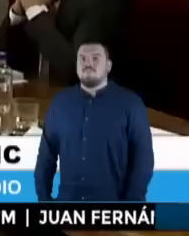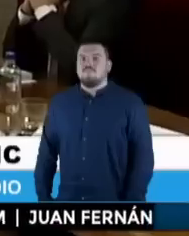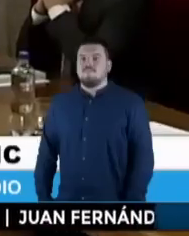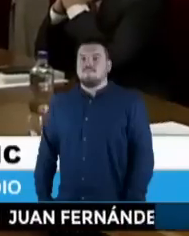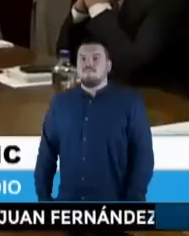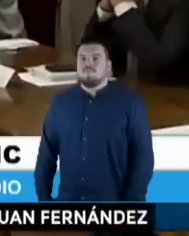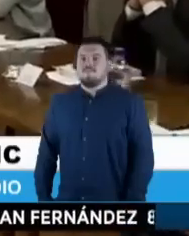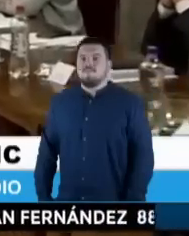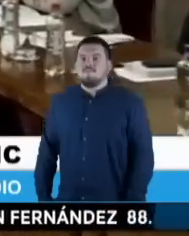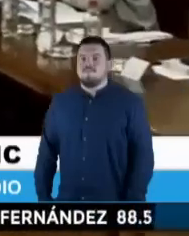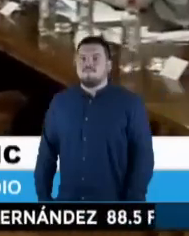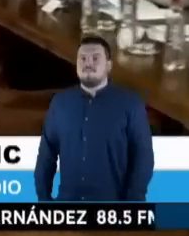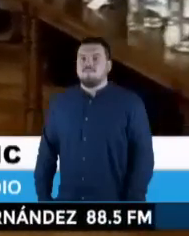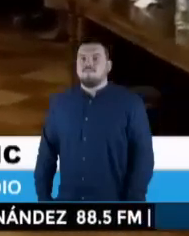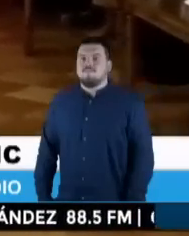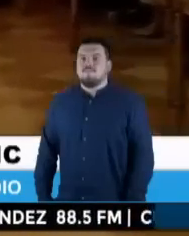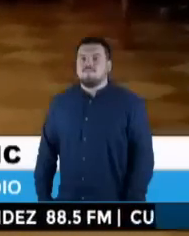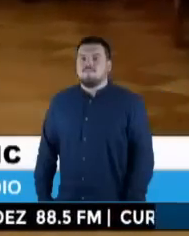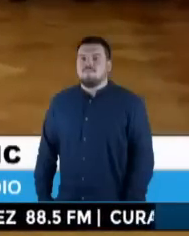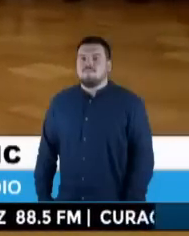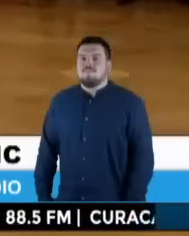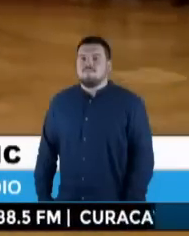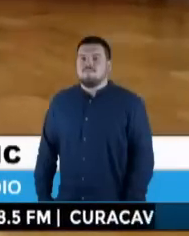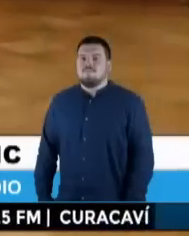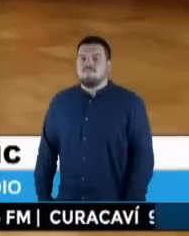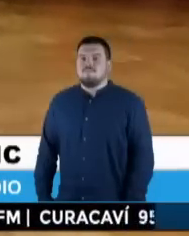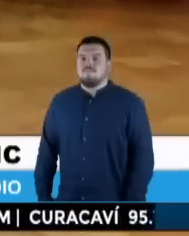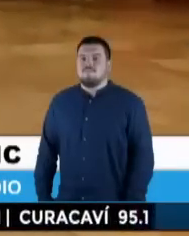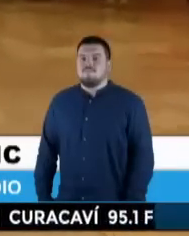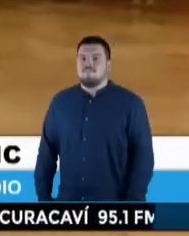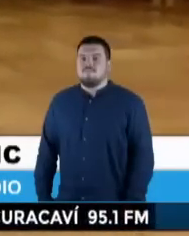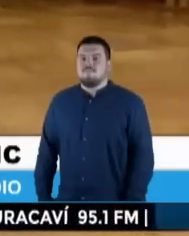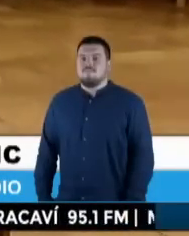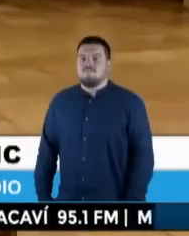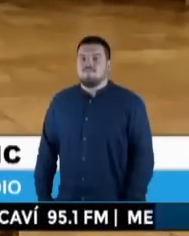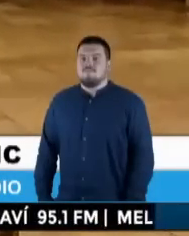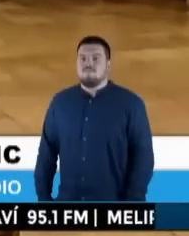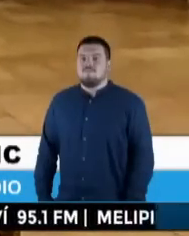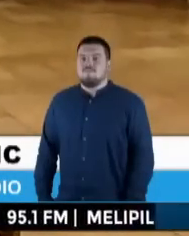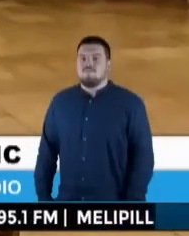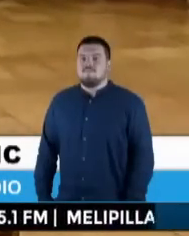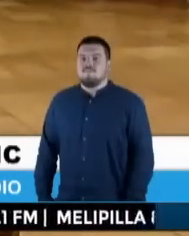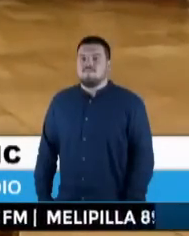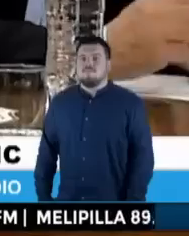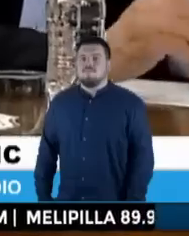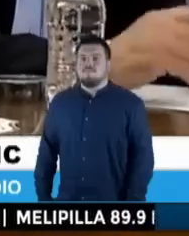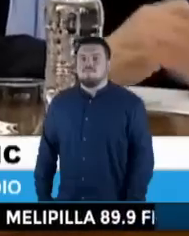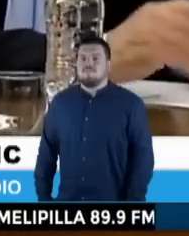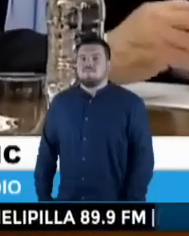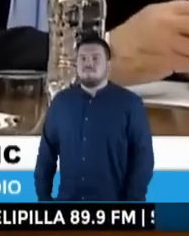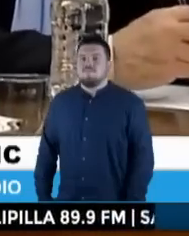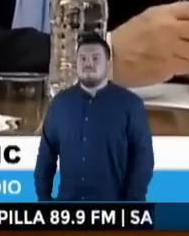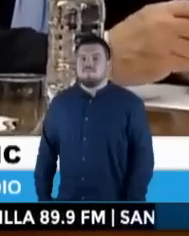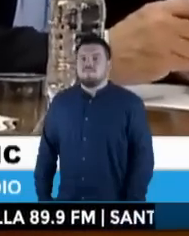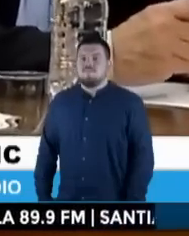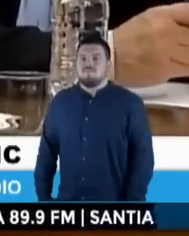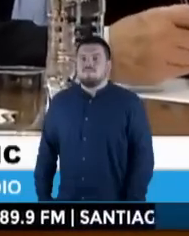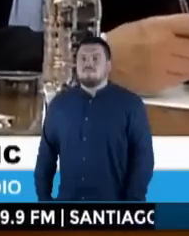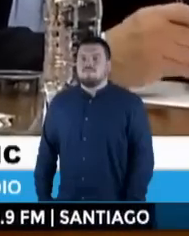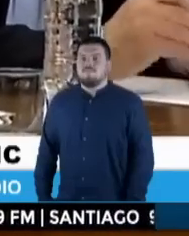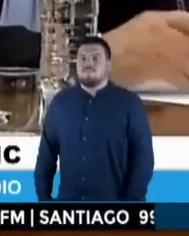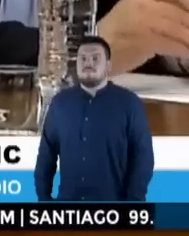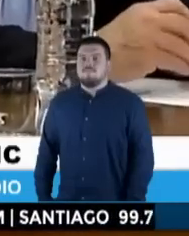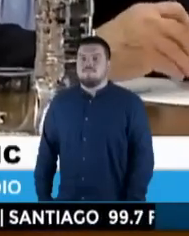pidiendo priorizar, en este caso, el interés ciudadano por sobre los equilibrios políticos, que es lo que tantas veces